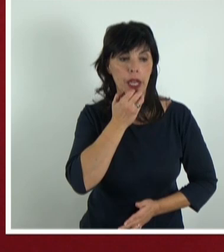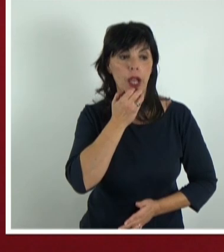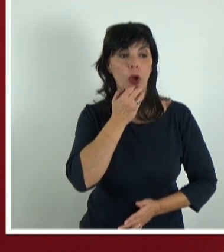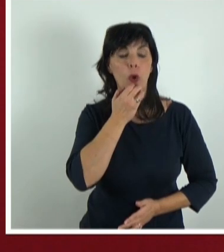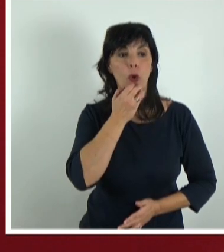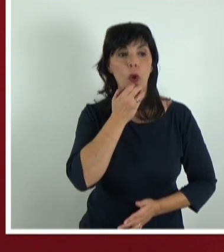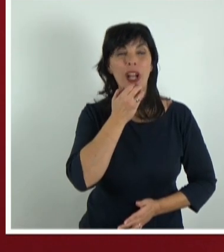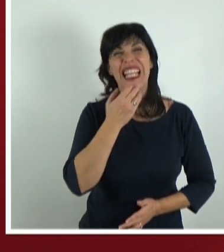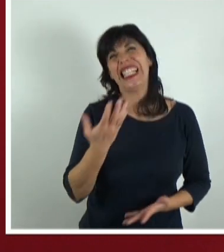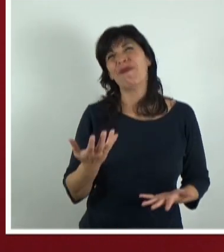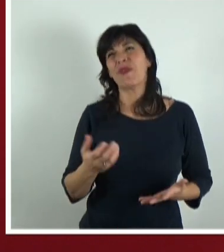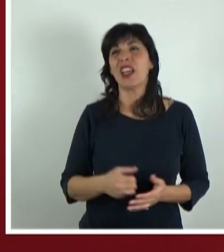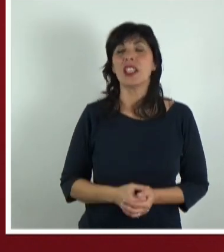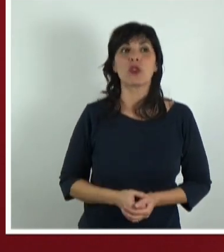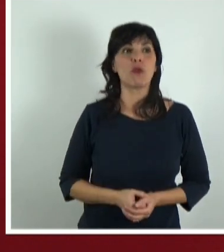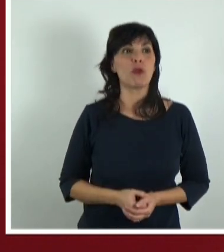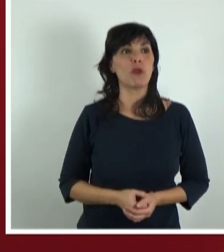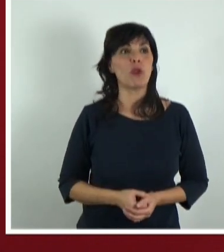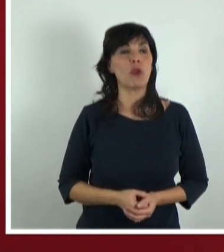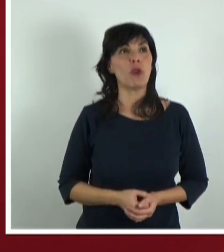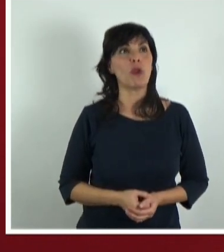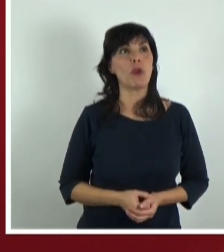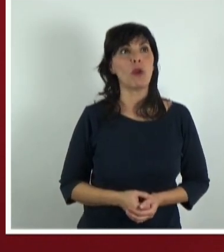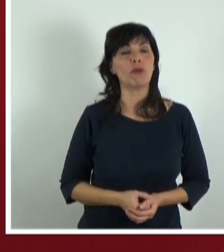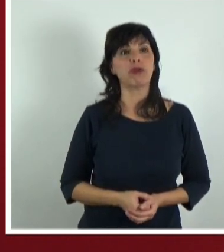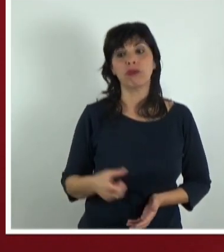Parece que Jesucristo ha apostado con su vida